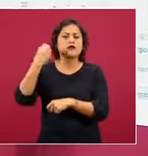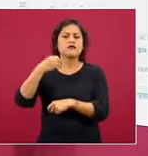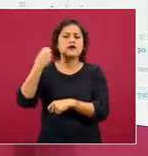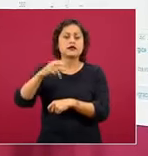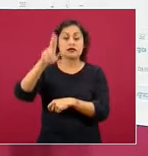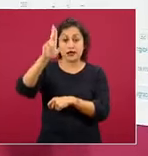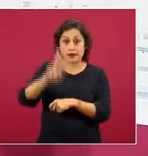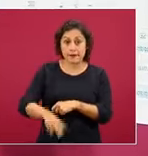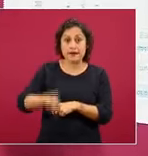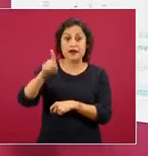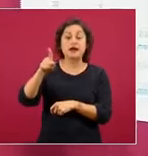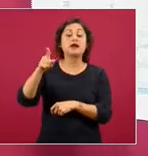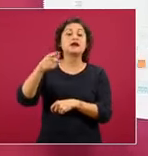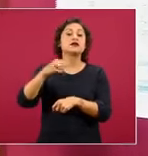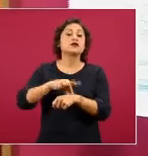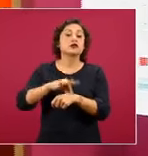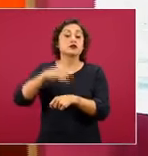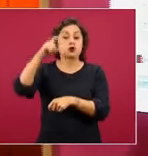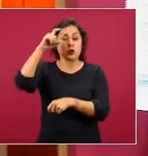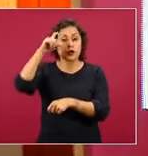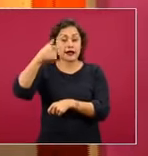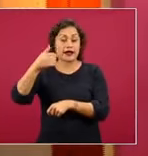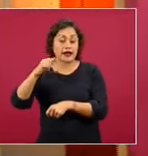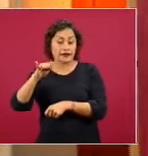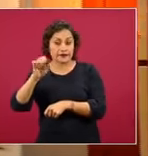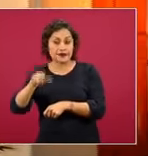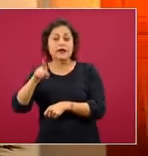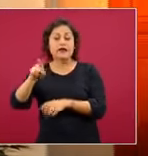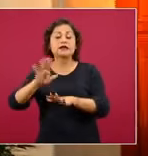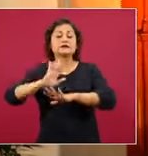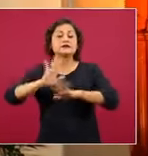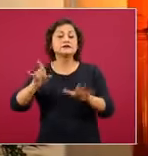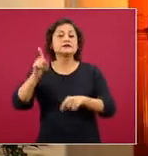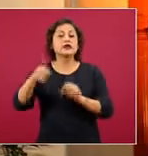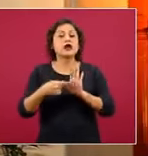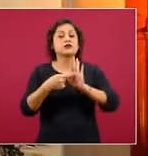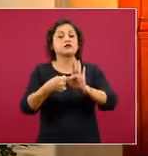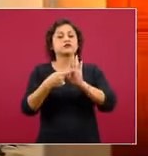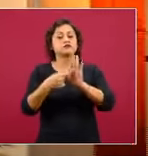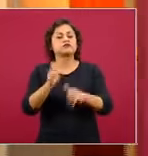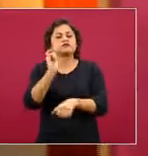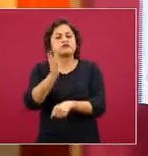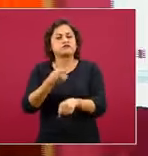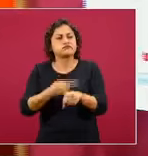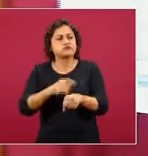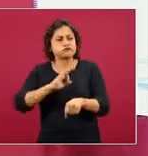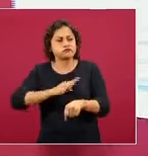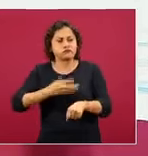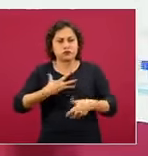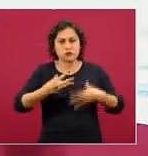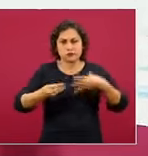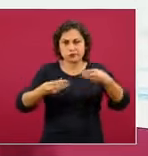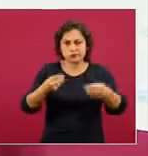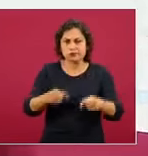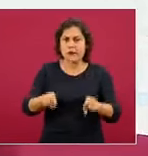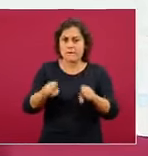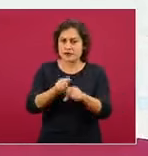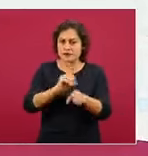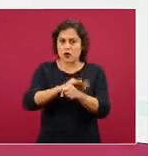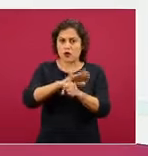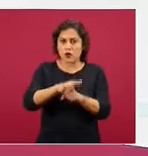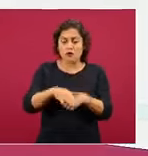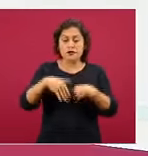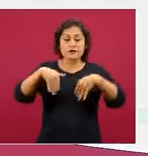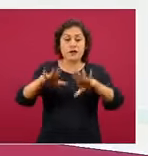se ha visto cómo ya han tenido un descenso importante en sus casos de síndrome COVID, por lo que se espera que también esto se refleje en las